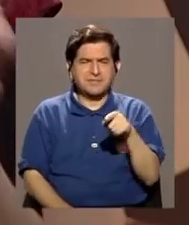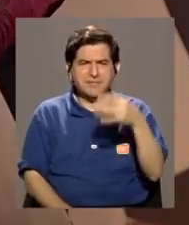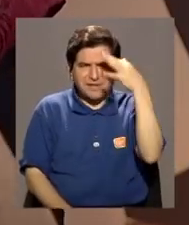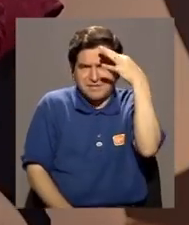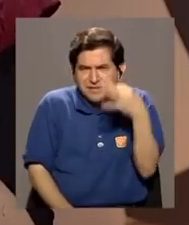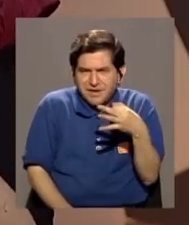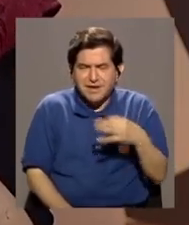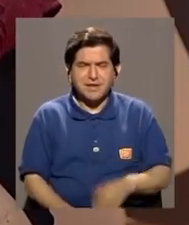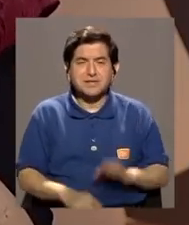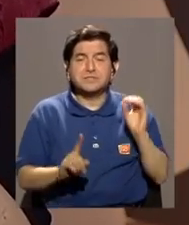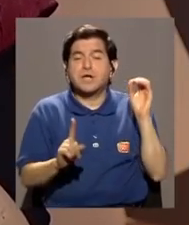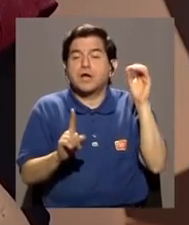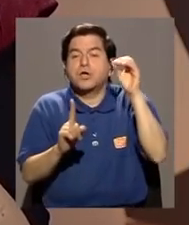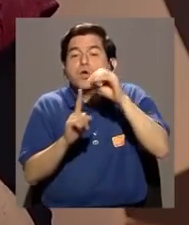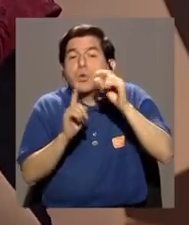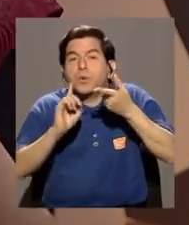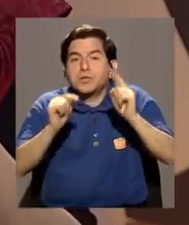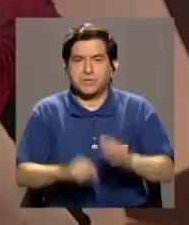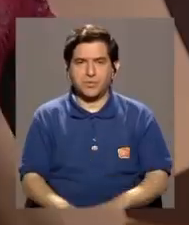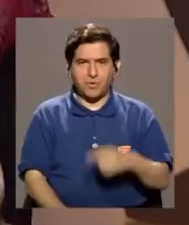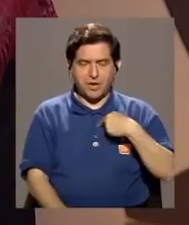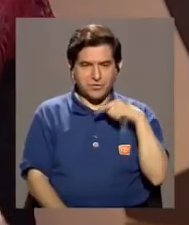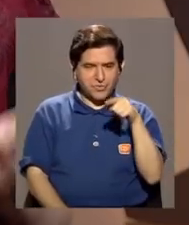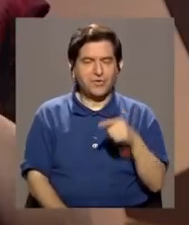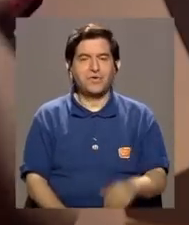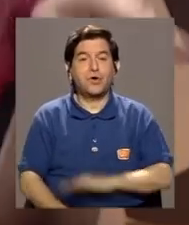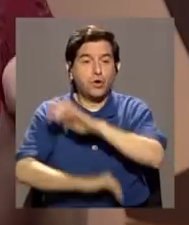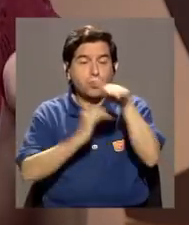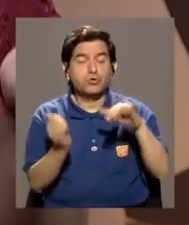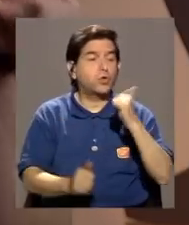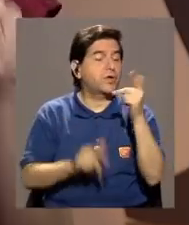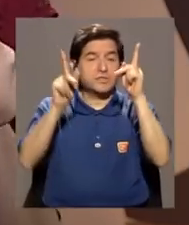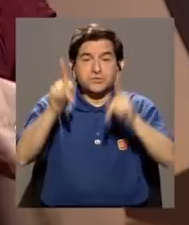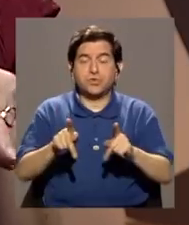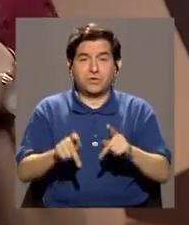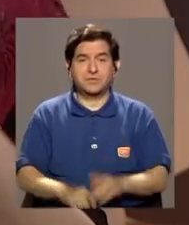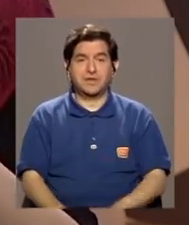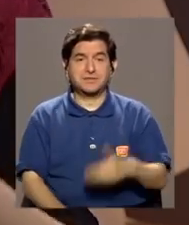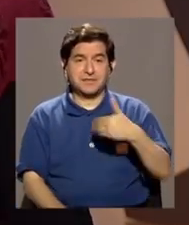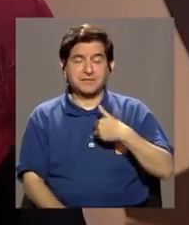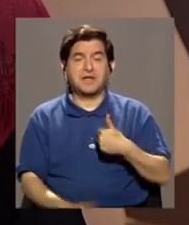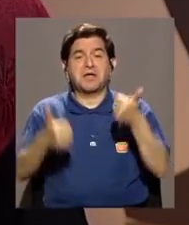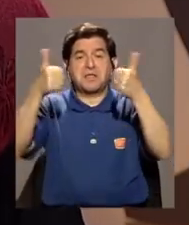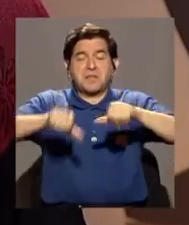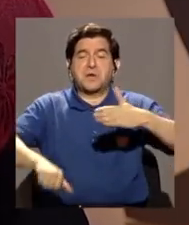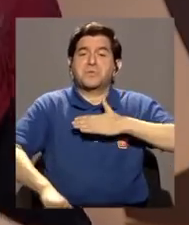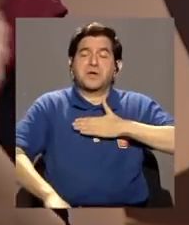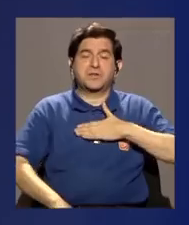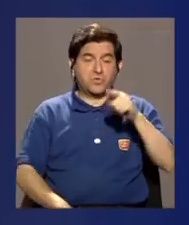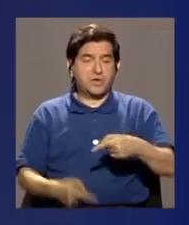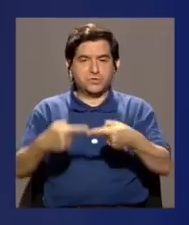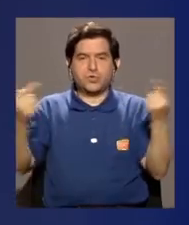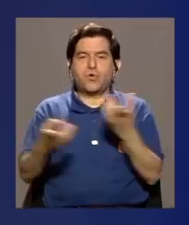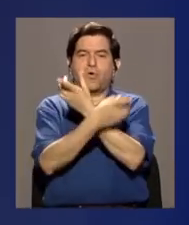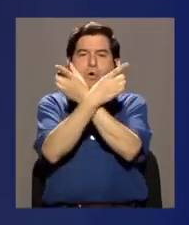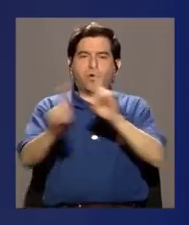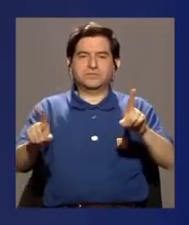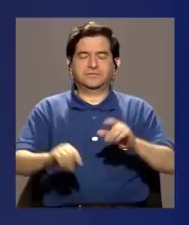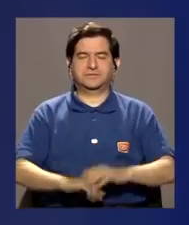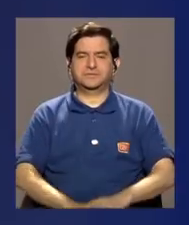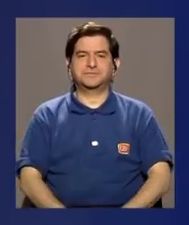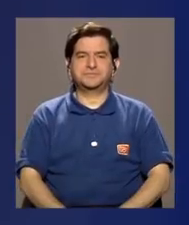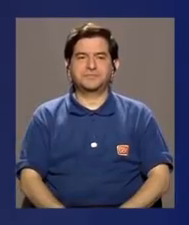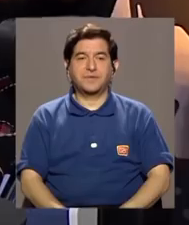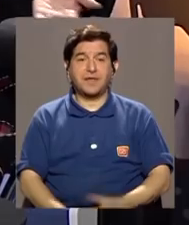y mi objetivo fundamental si webs y hueco en 60 es que todos los demás al fin y al cabo estén de acuerdo conmigo es antidemocrático él